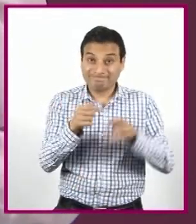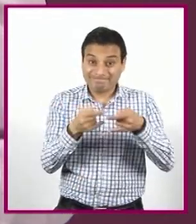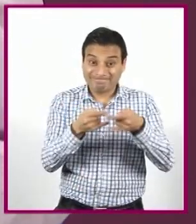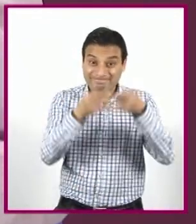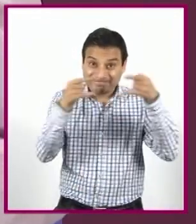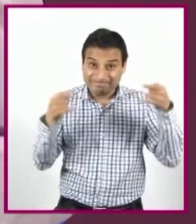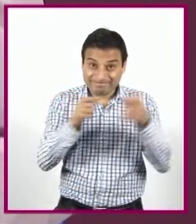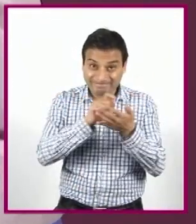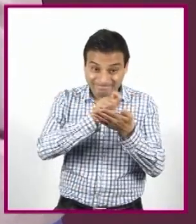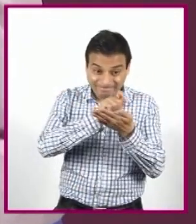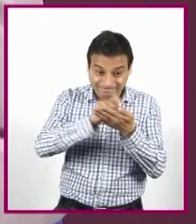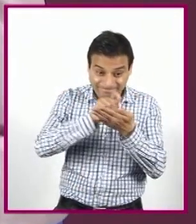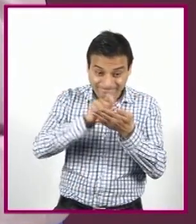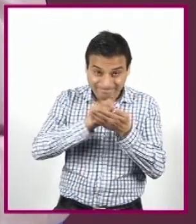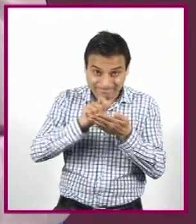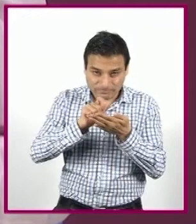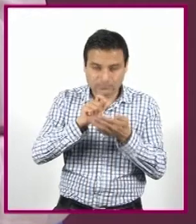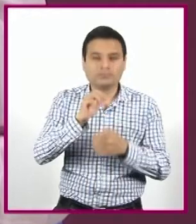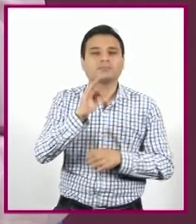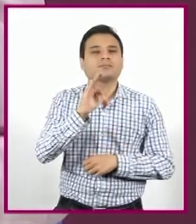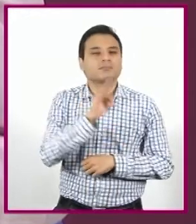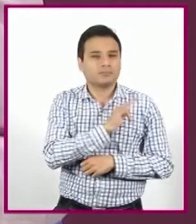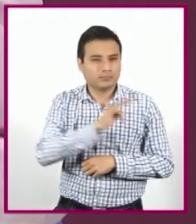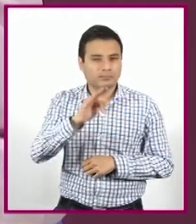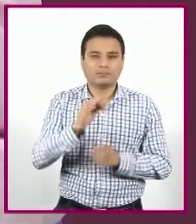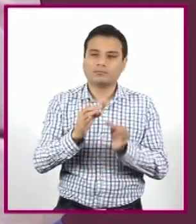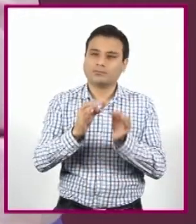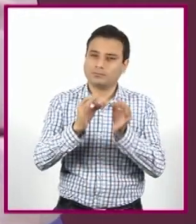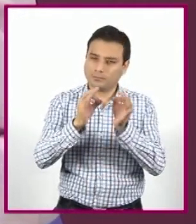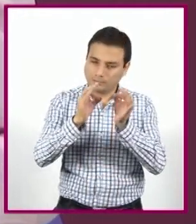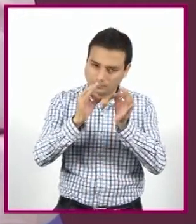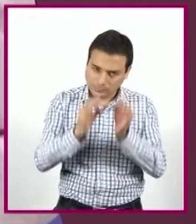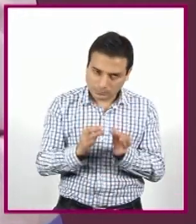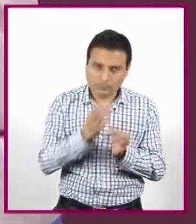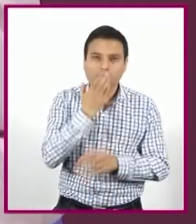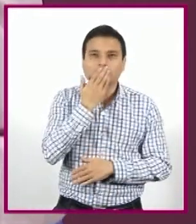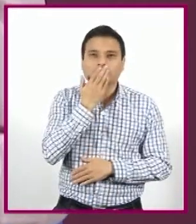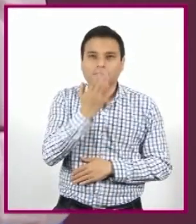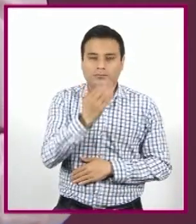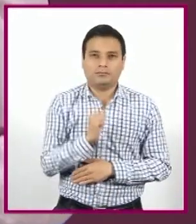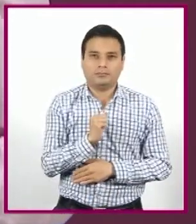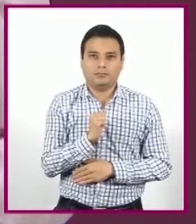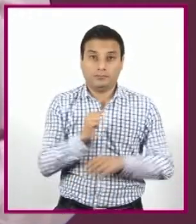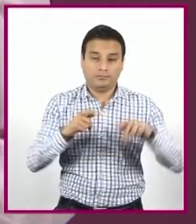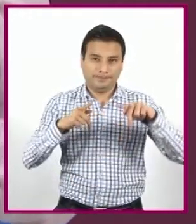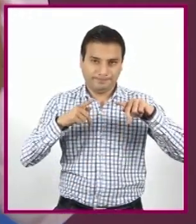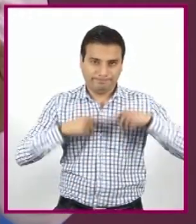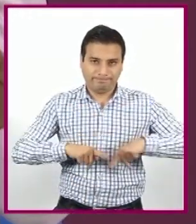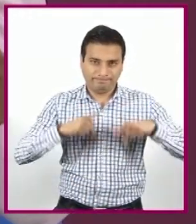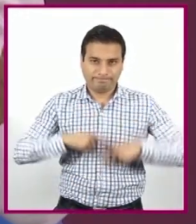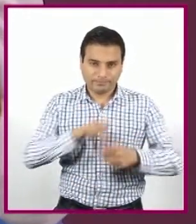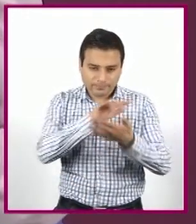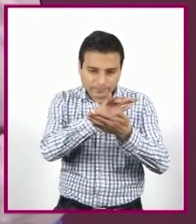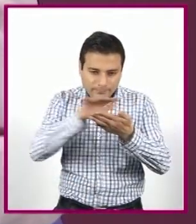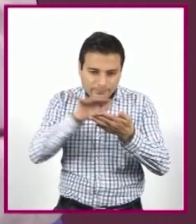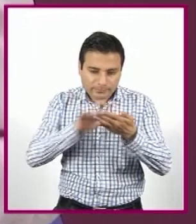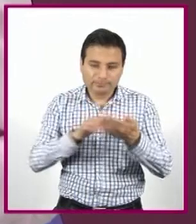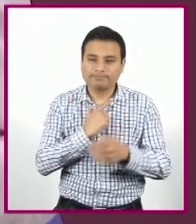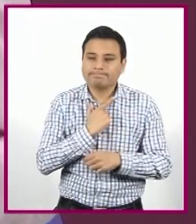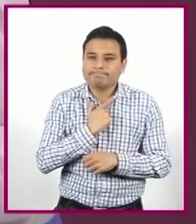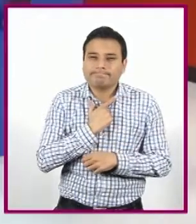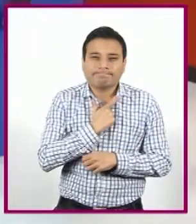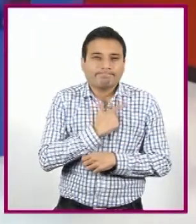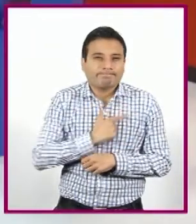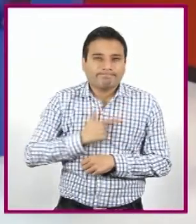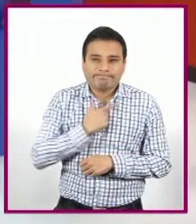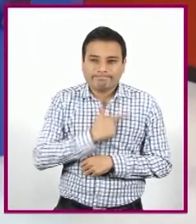deban escribir un cuento, lo realicen de manera correcta para que el lector lo disfrute al máximo y